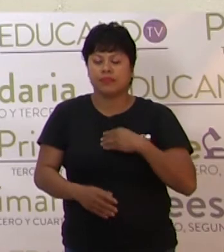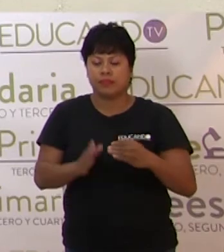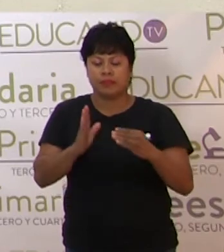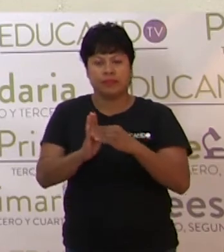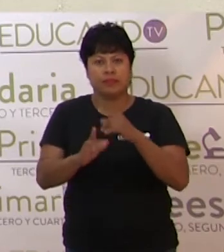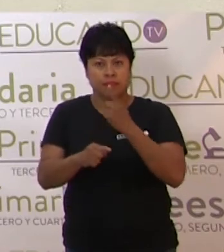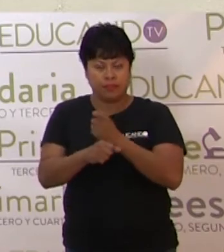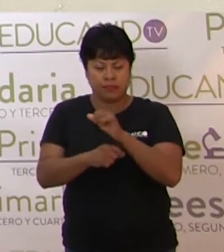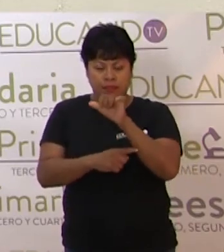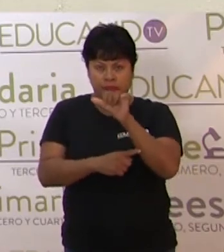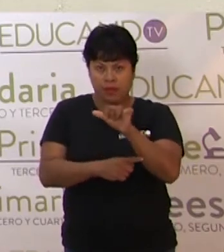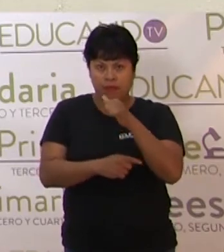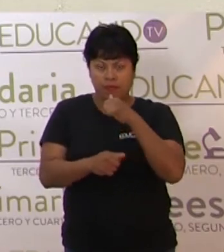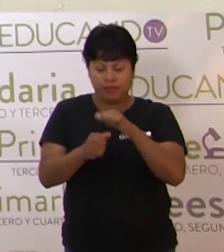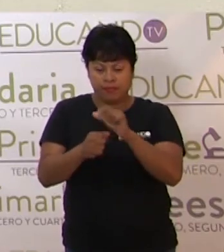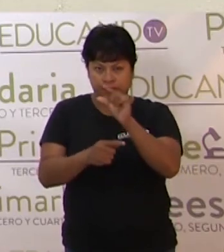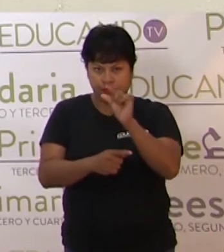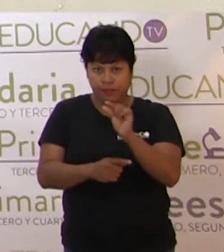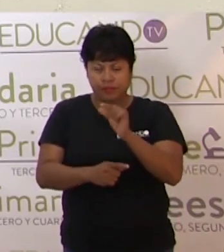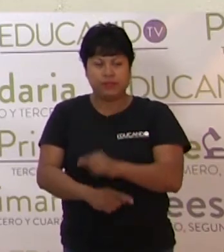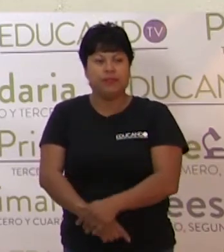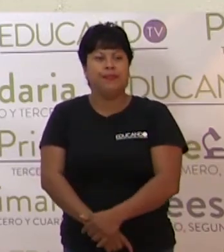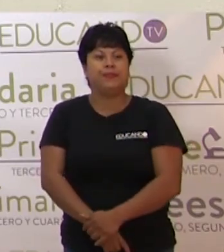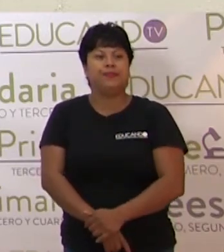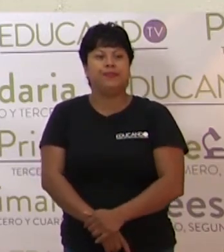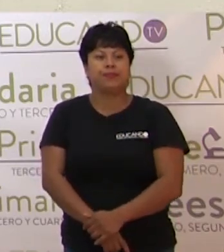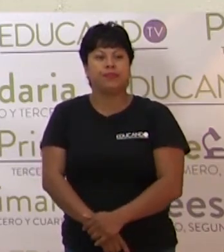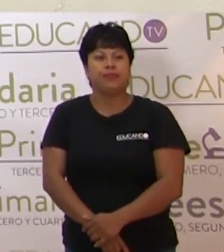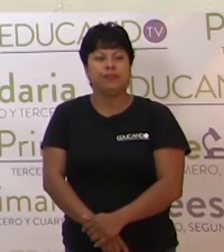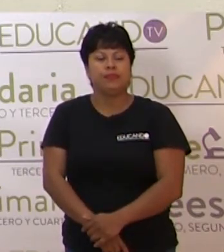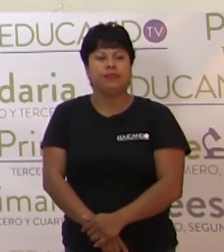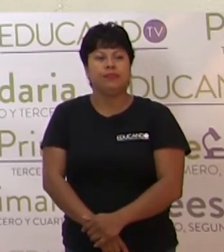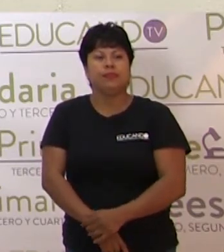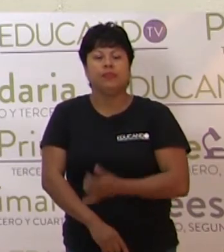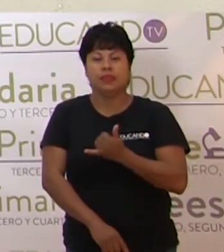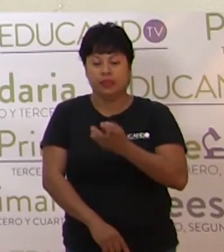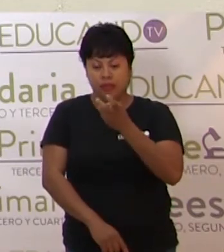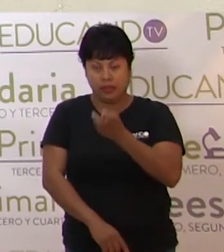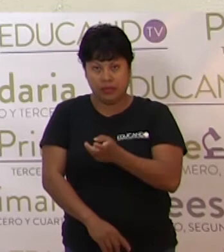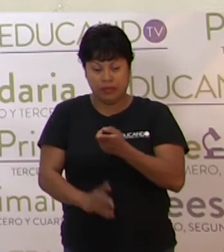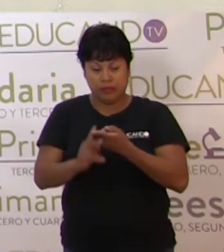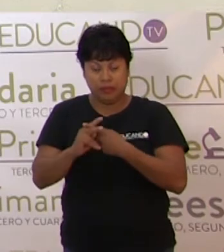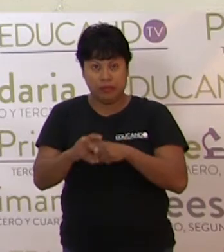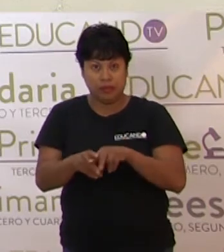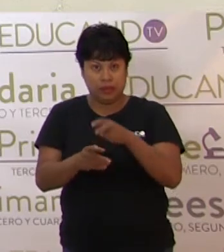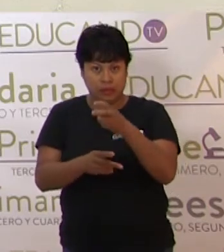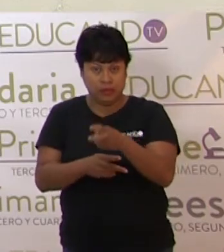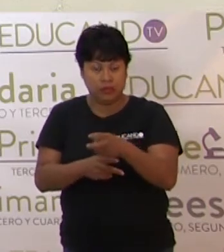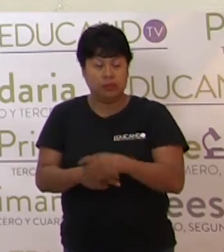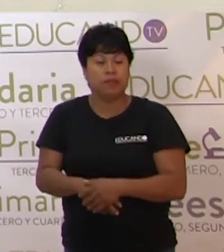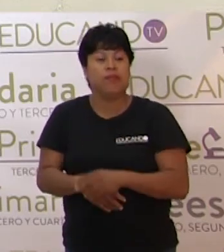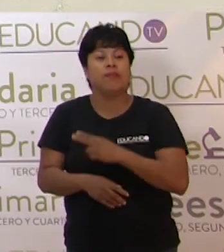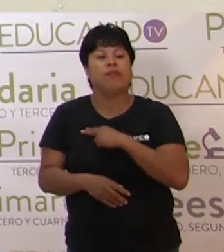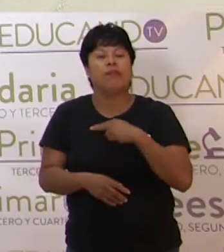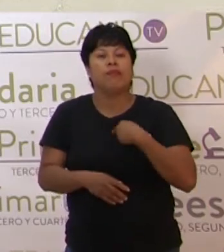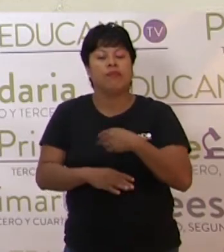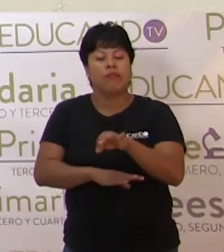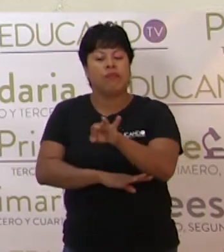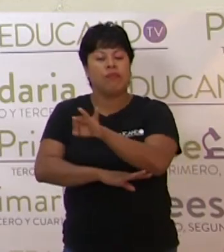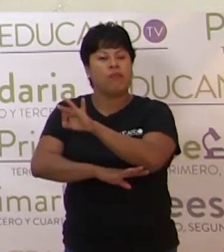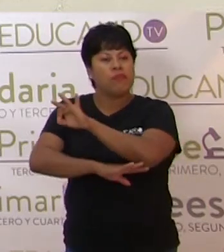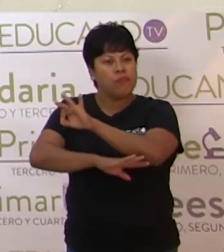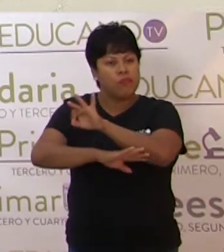primero en la minúscula y a partir de ese punto vamos a trazar